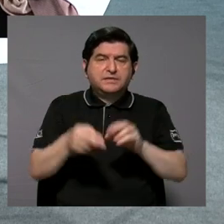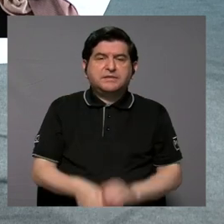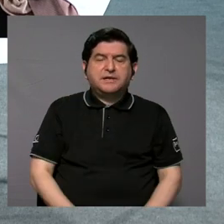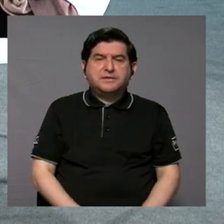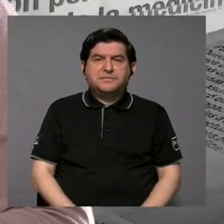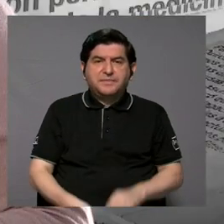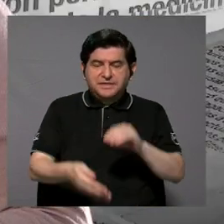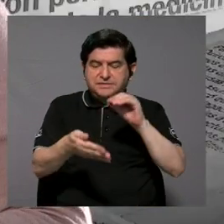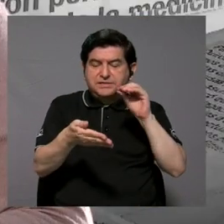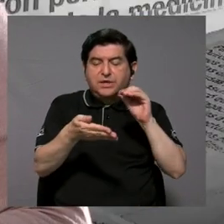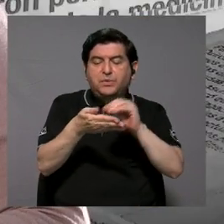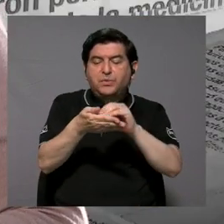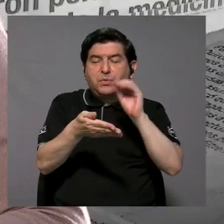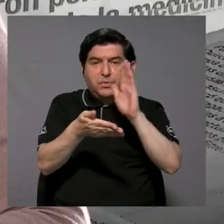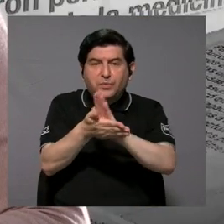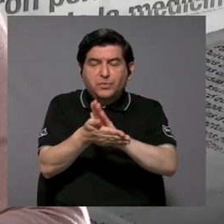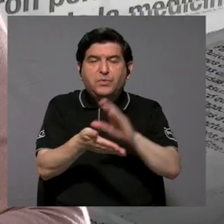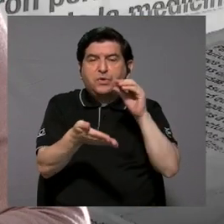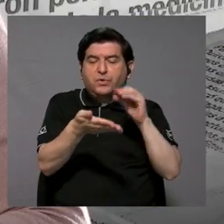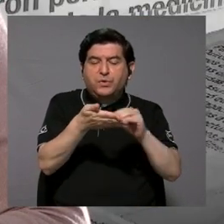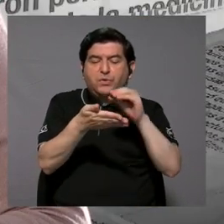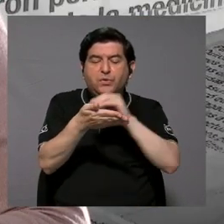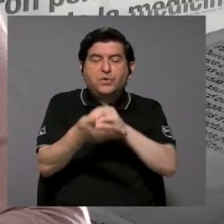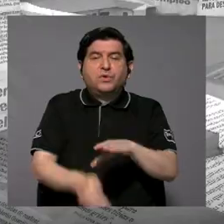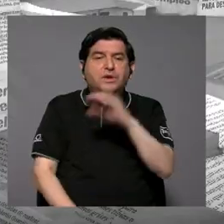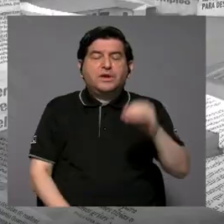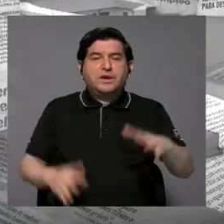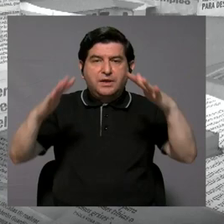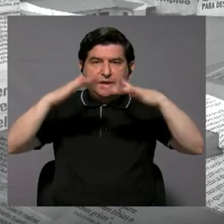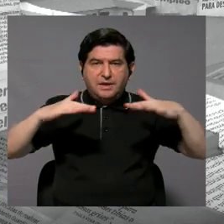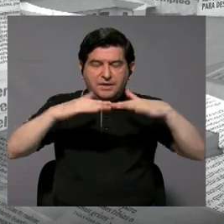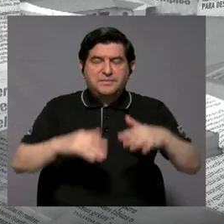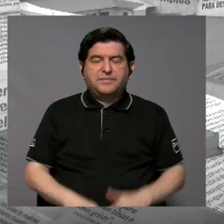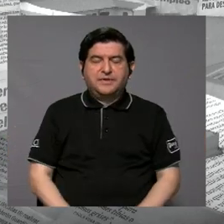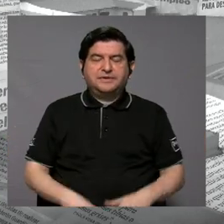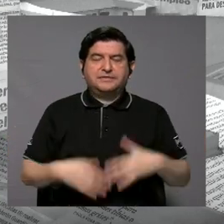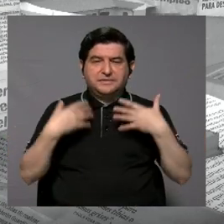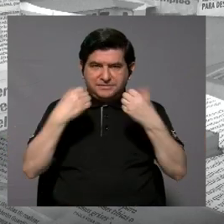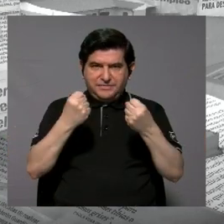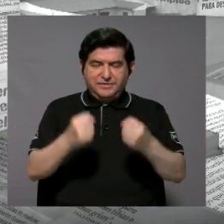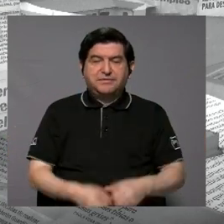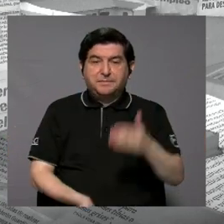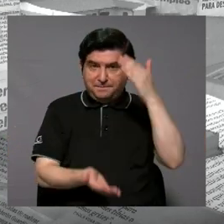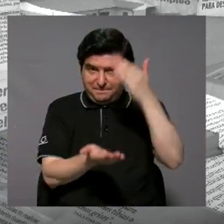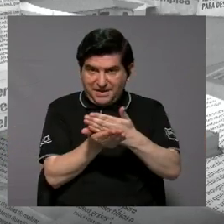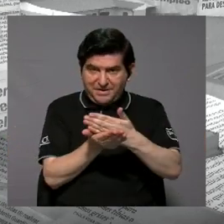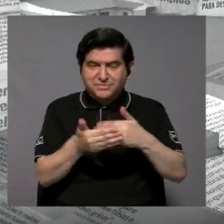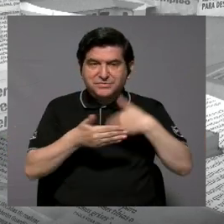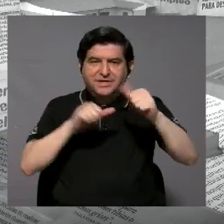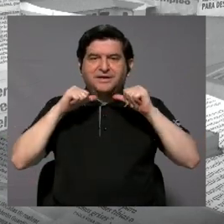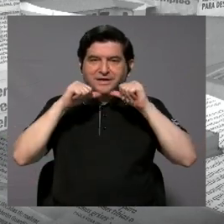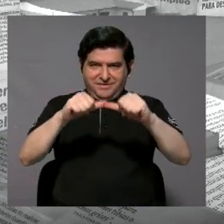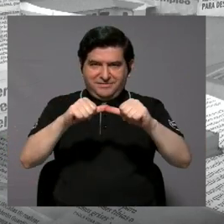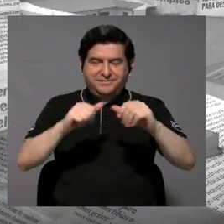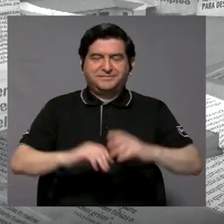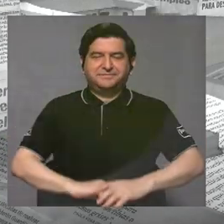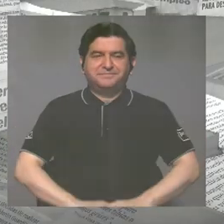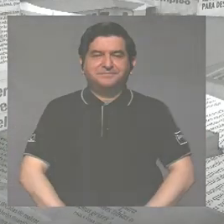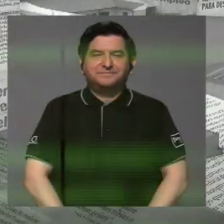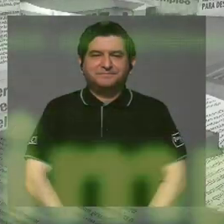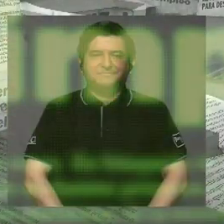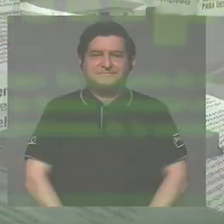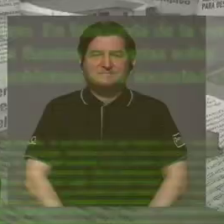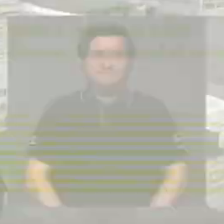de etiquetado y de nutrición y ambiente saludable en general. Bueno, vamos a hacer una pausa y enseguida estamos de regreso con